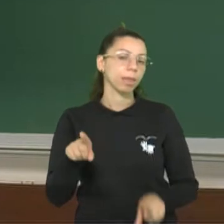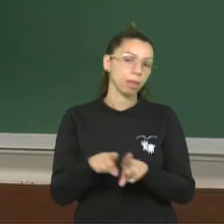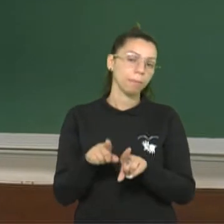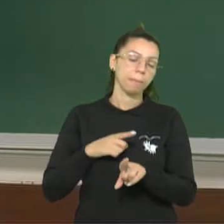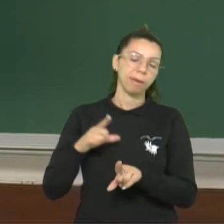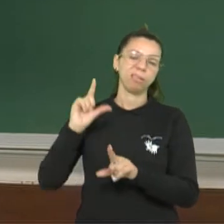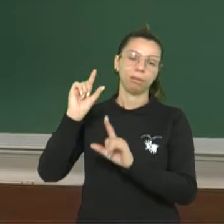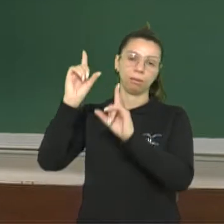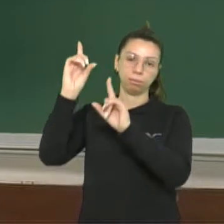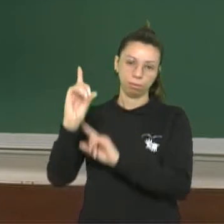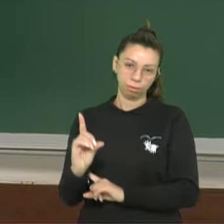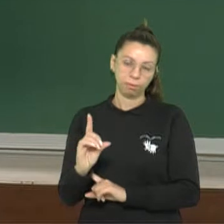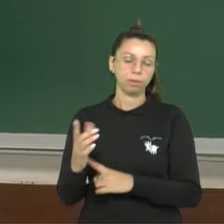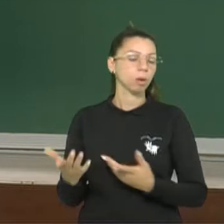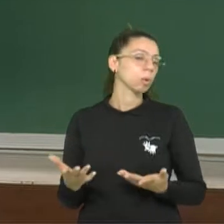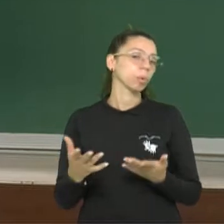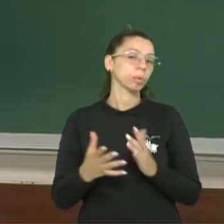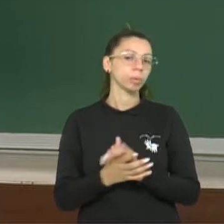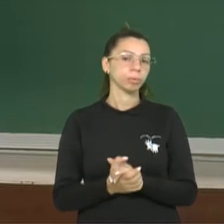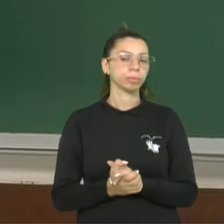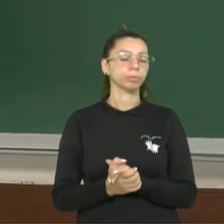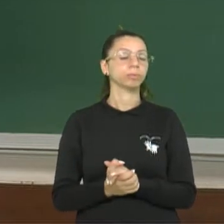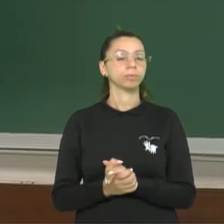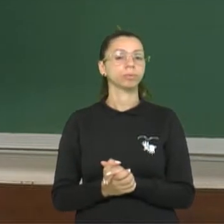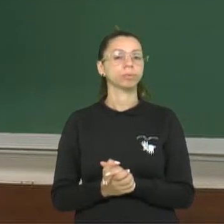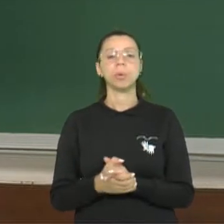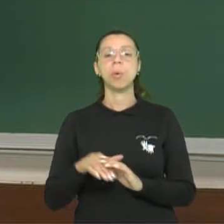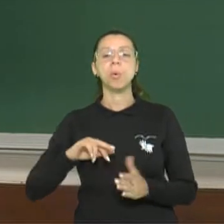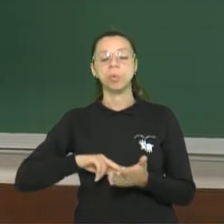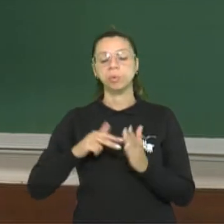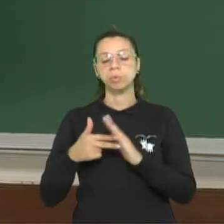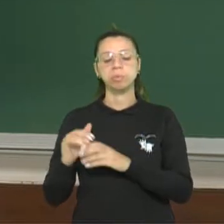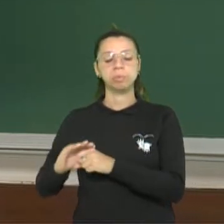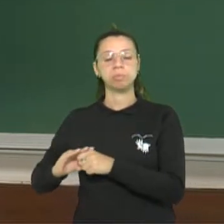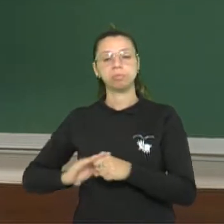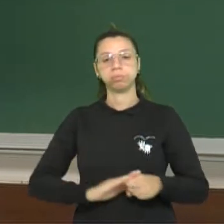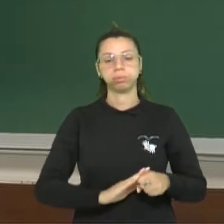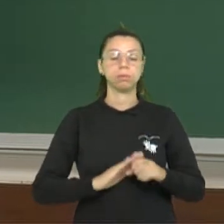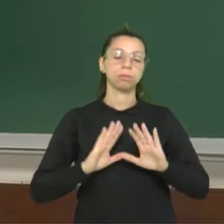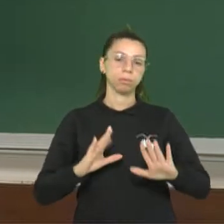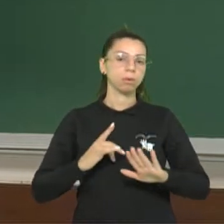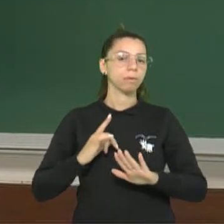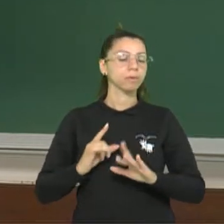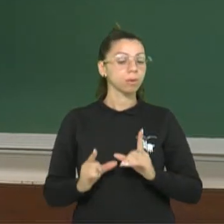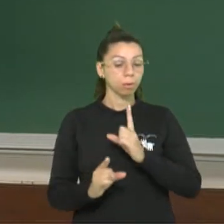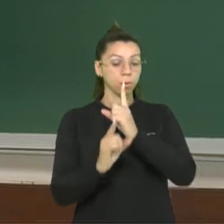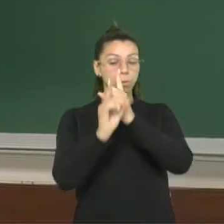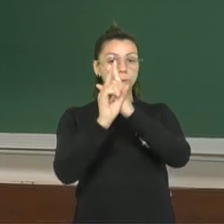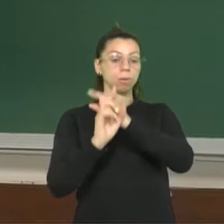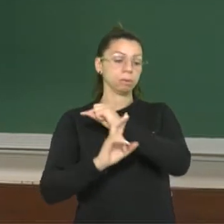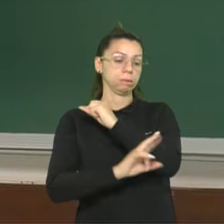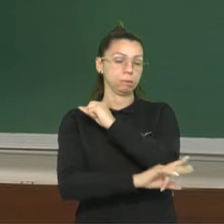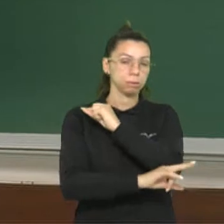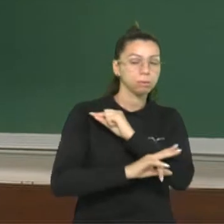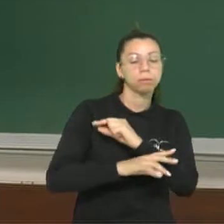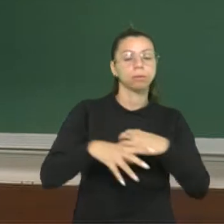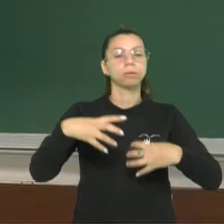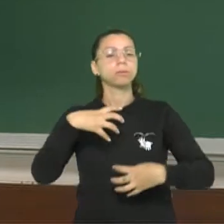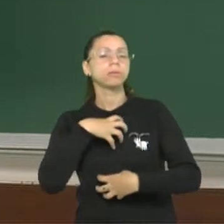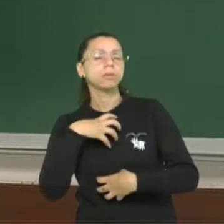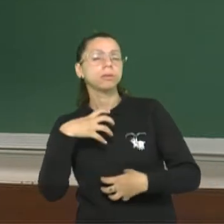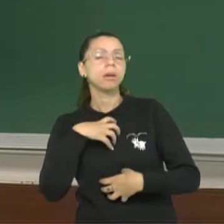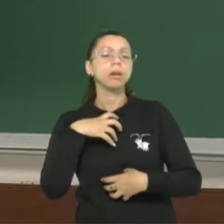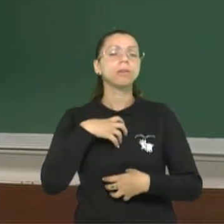deficiência. O que quer dizer discriminar? Então, com toda essa diversidade, formas de agir,